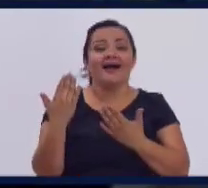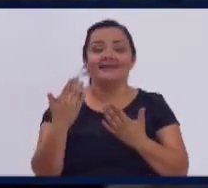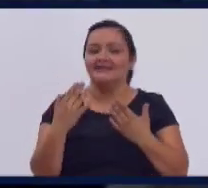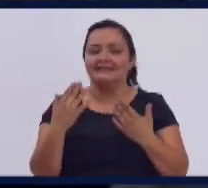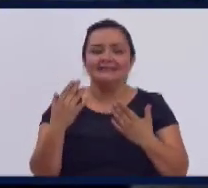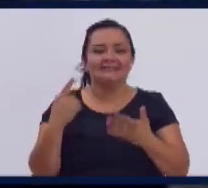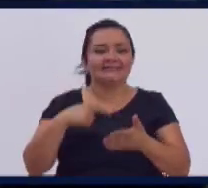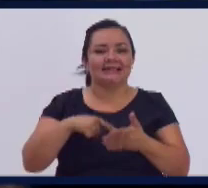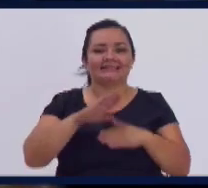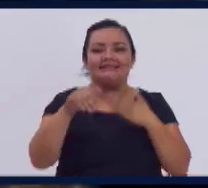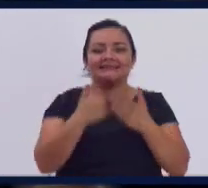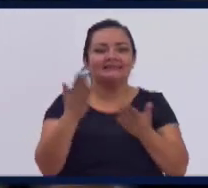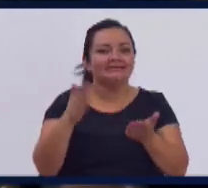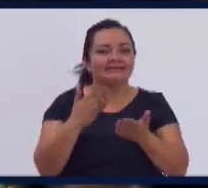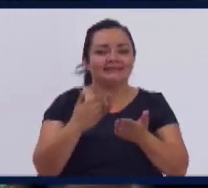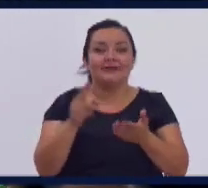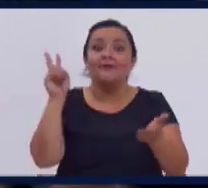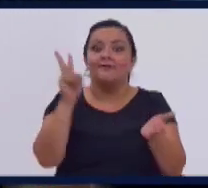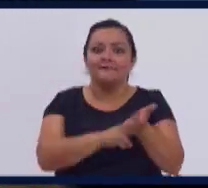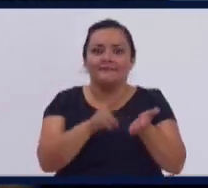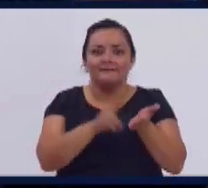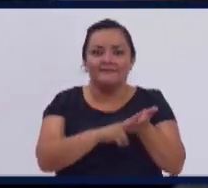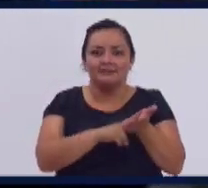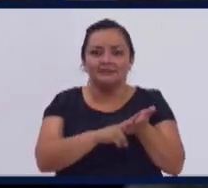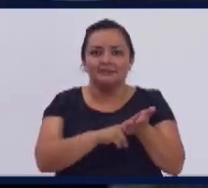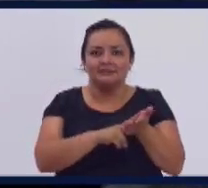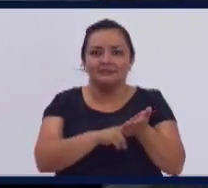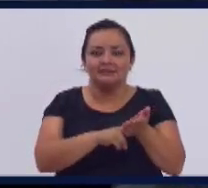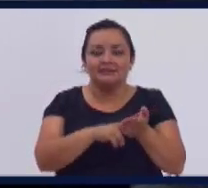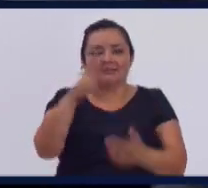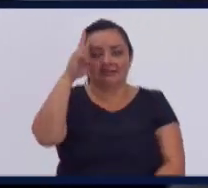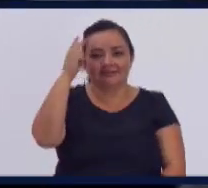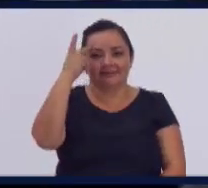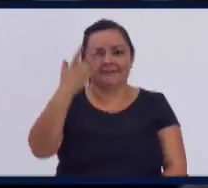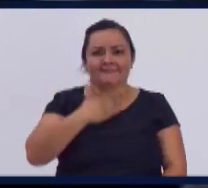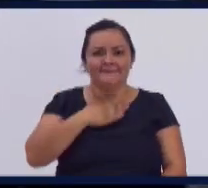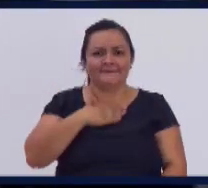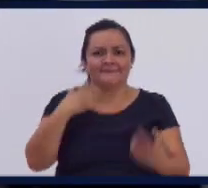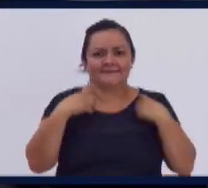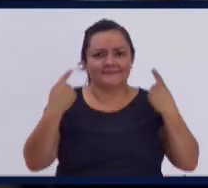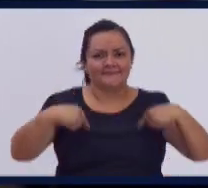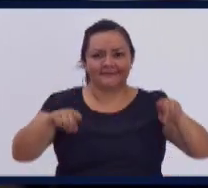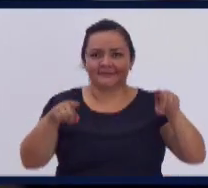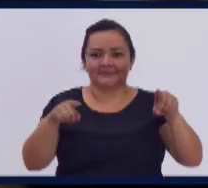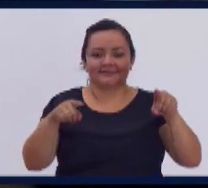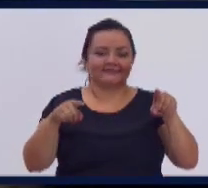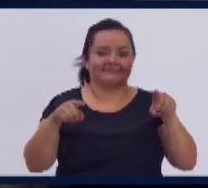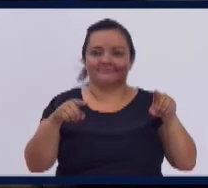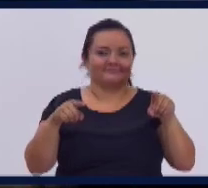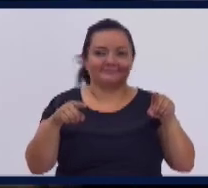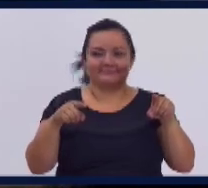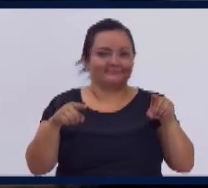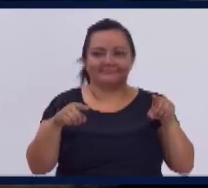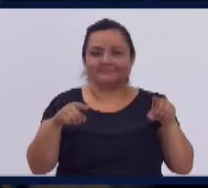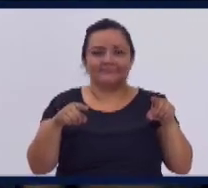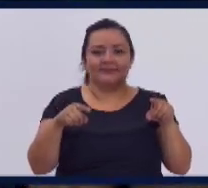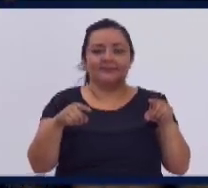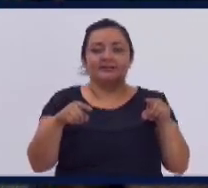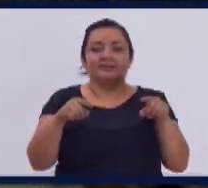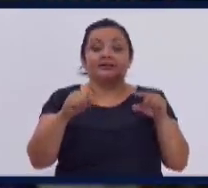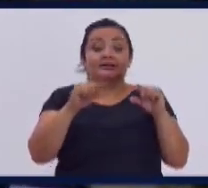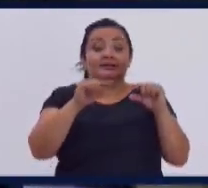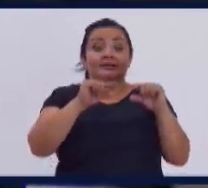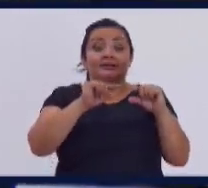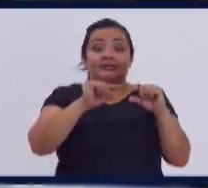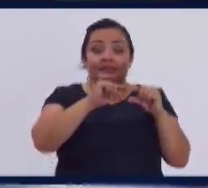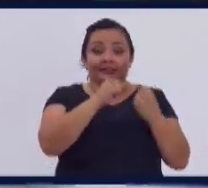tesis aprobada, o si te dieron la visa, no te garantiza la vida eterna. El complot más grande que hay